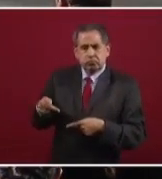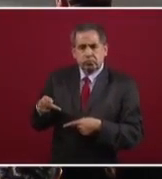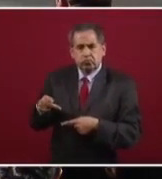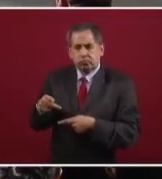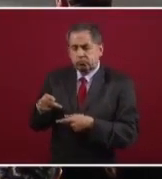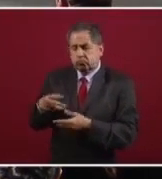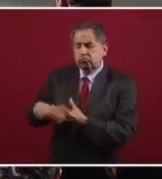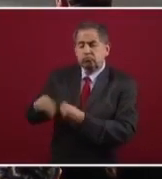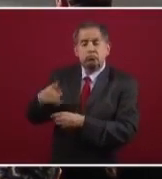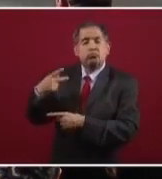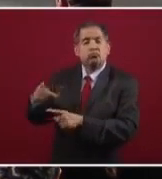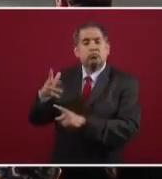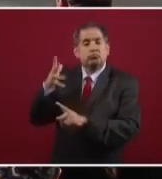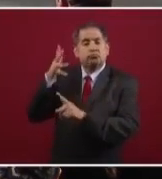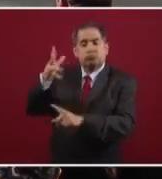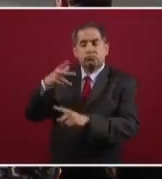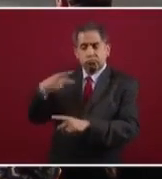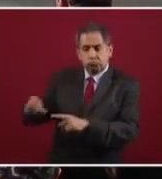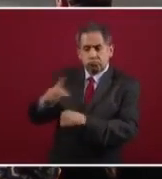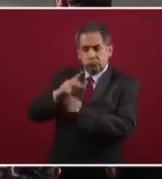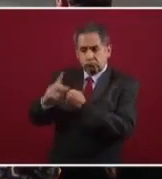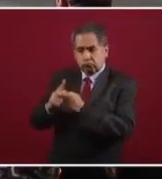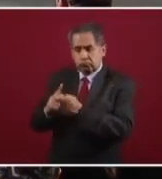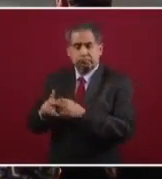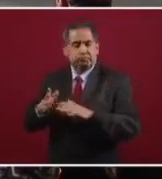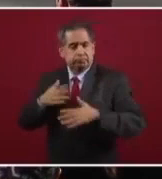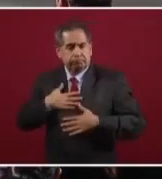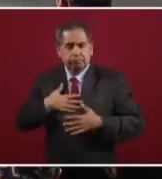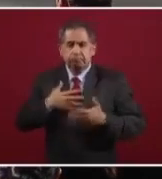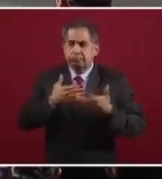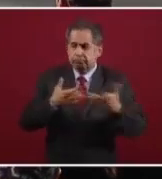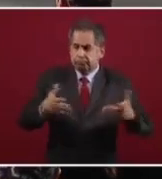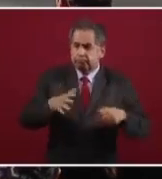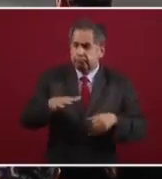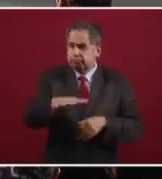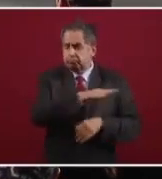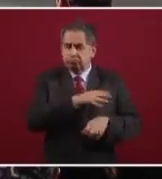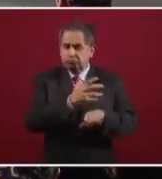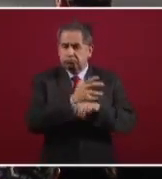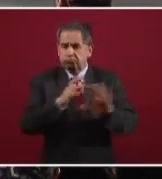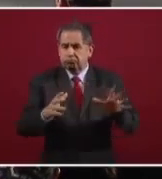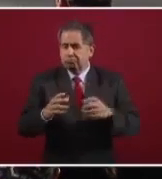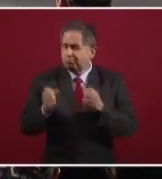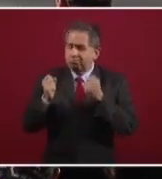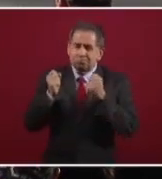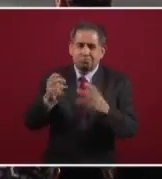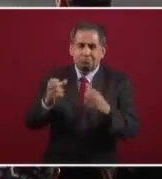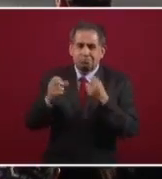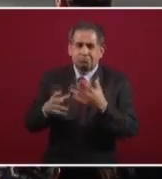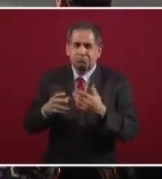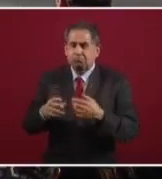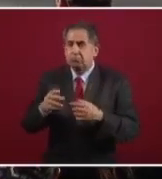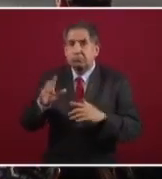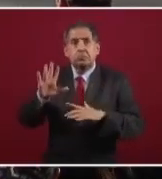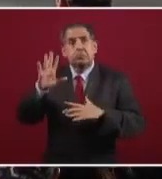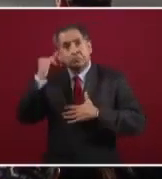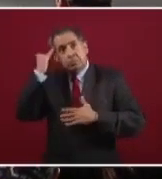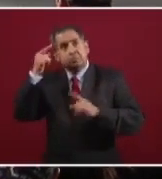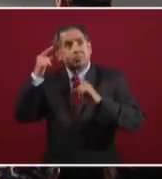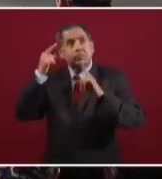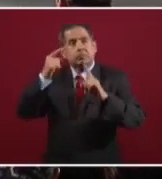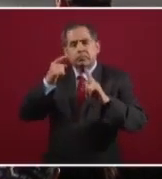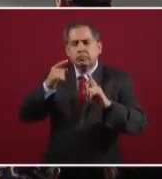en el mejor futuro para su propia nación. Nuestra región está llena de increíbles y grandiosas promesas,